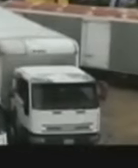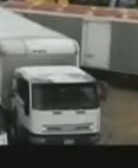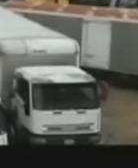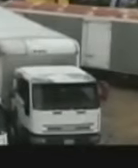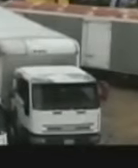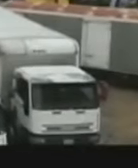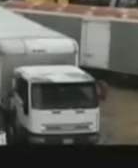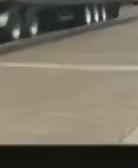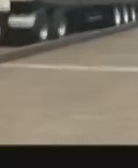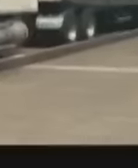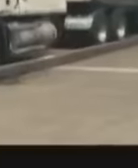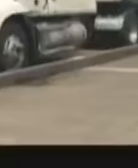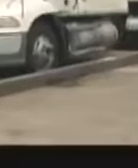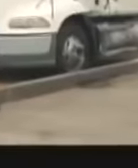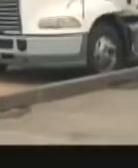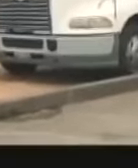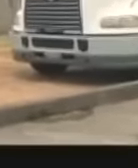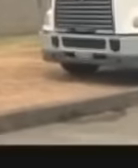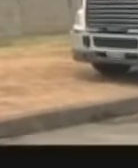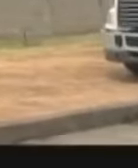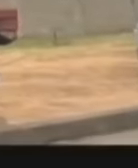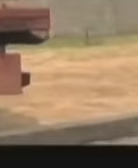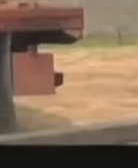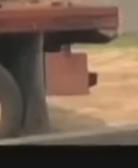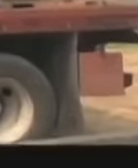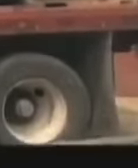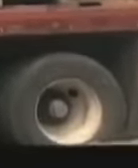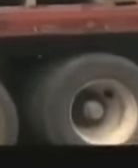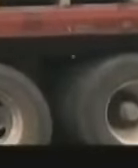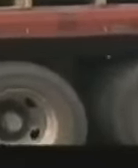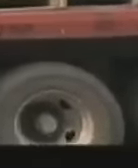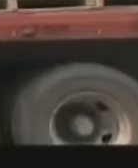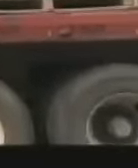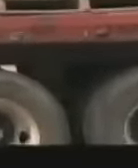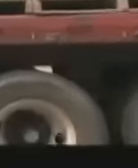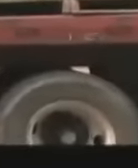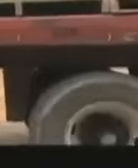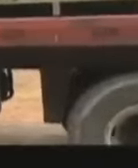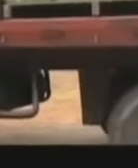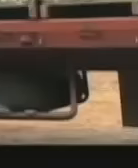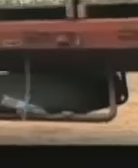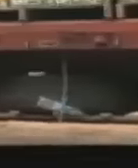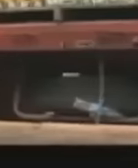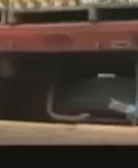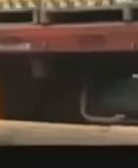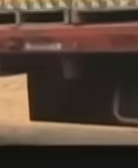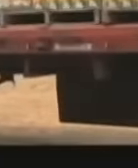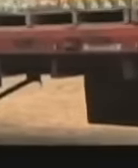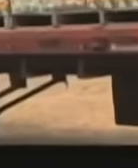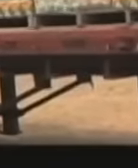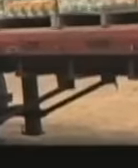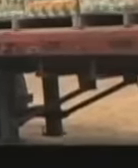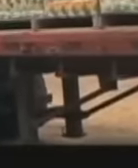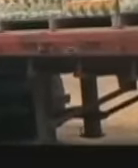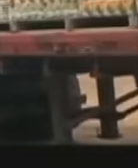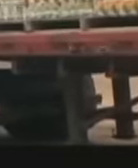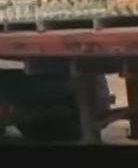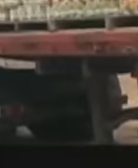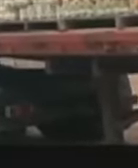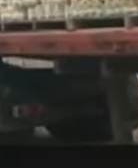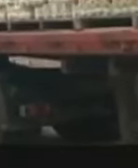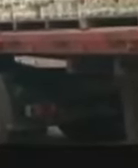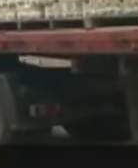del ministro del Poder Popular para la Agricultura y jefe del motor agroalimentario y coordinador además de la gran misión AgroVenezuela, el